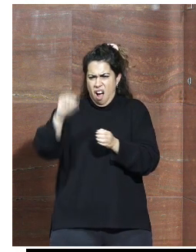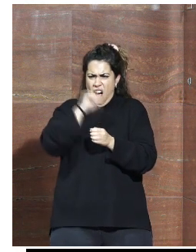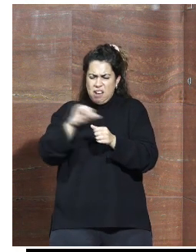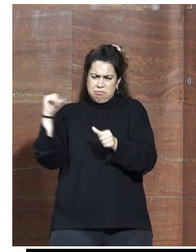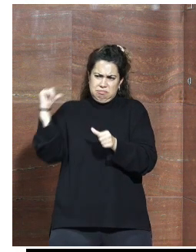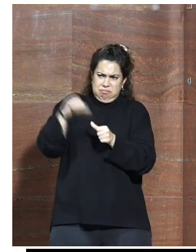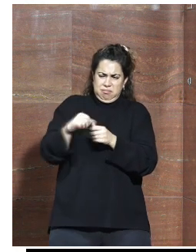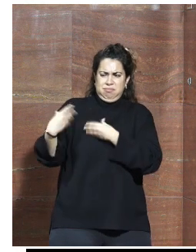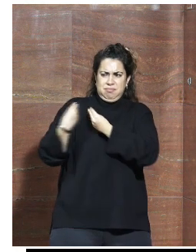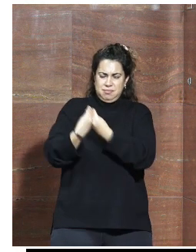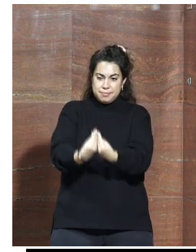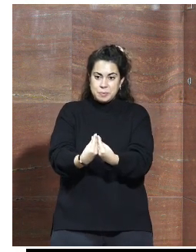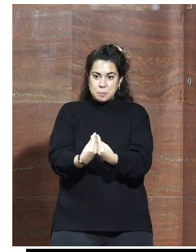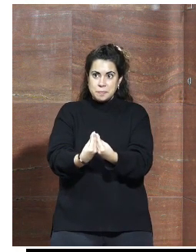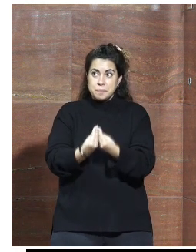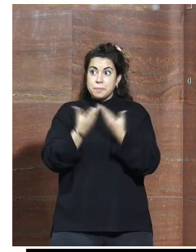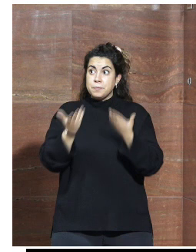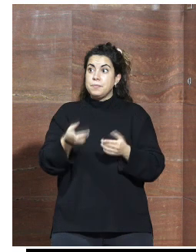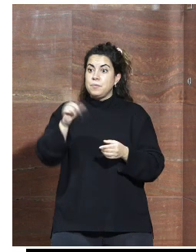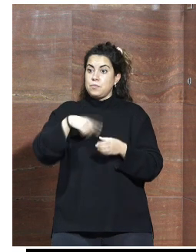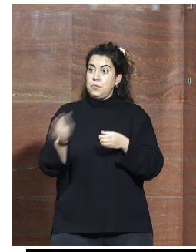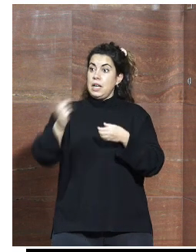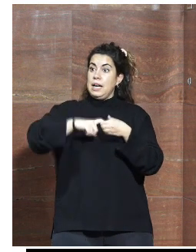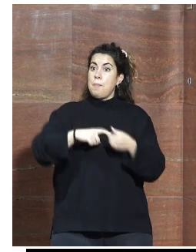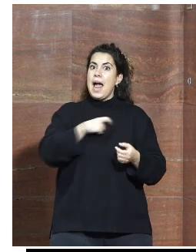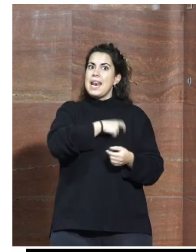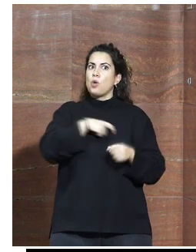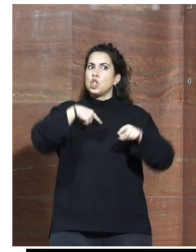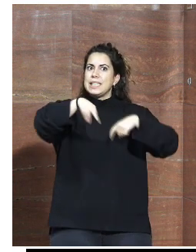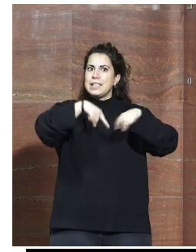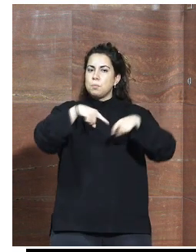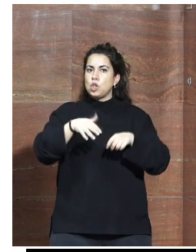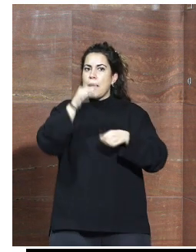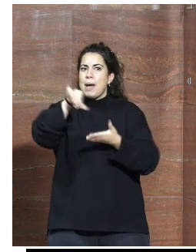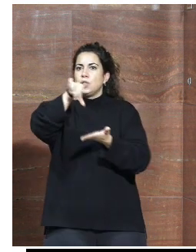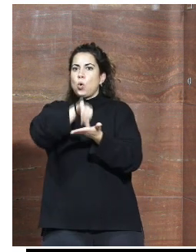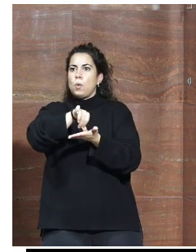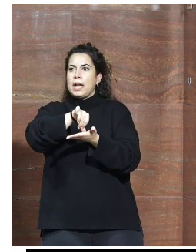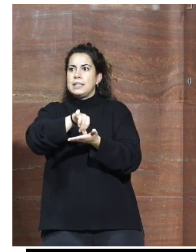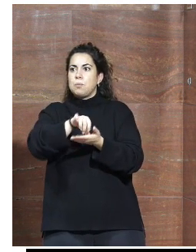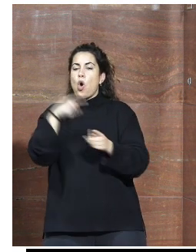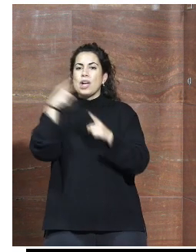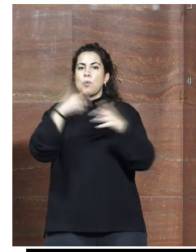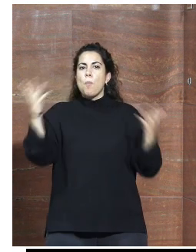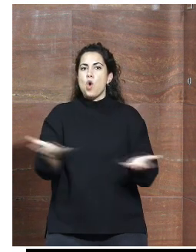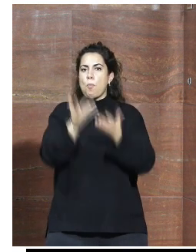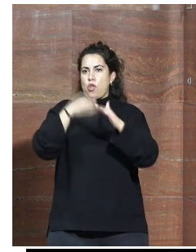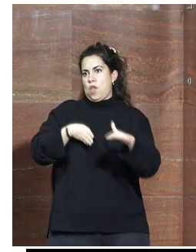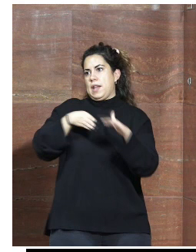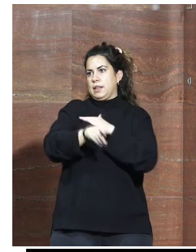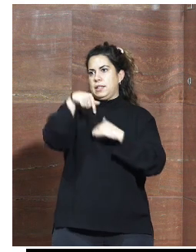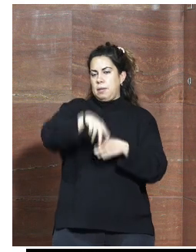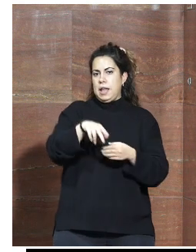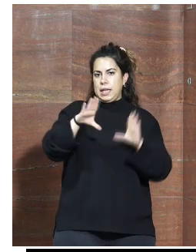años. También participa en la Comisión de Transporte, Urbanismo y Edificación del Consejo para la Promoción de la Accesibilidad de la Comunidad de